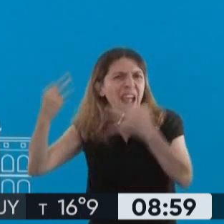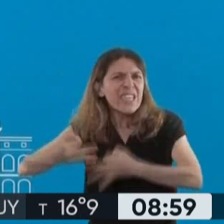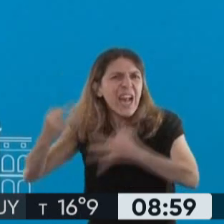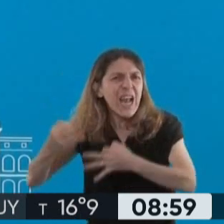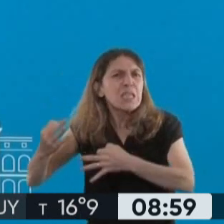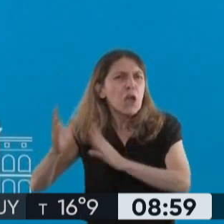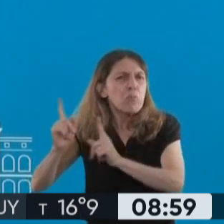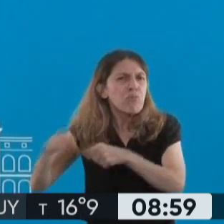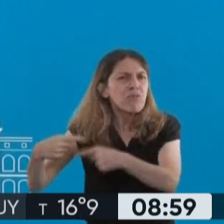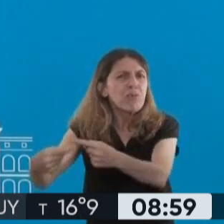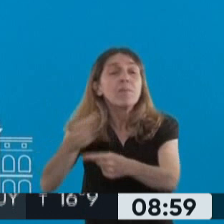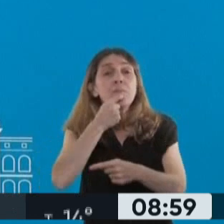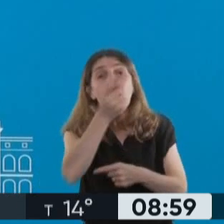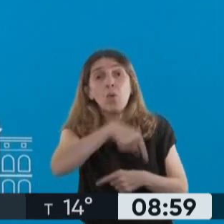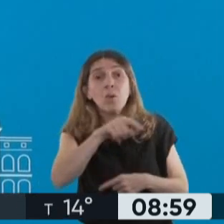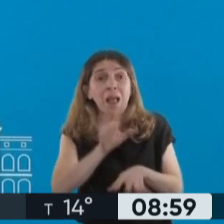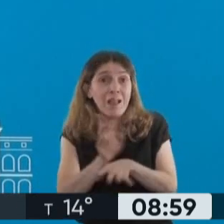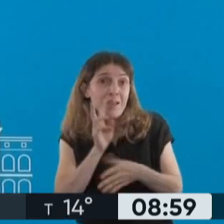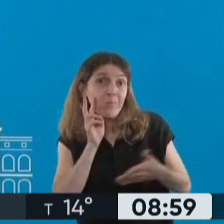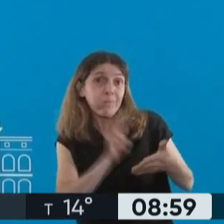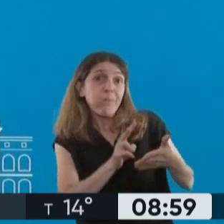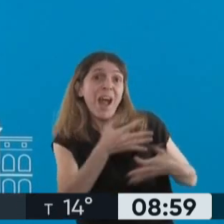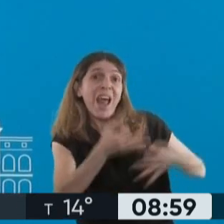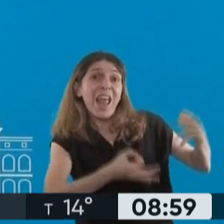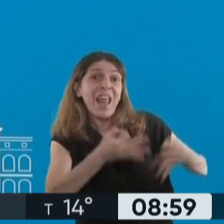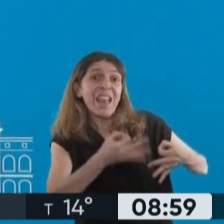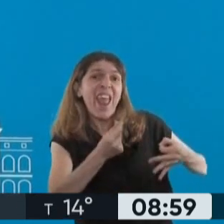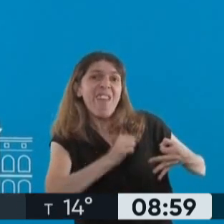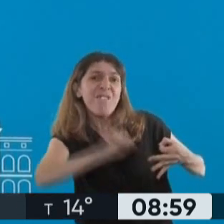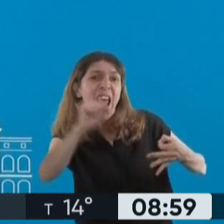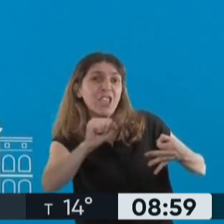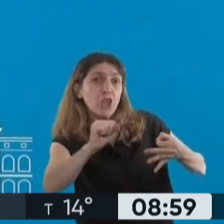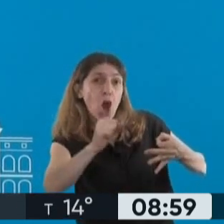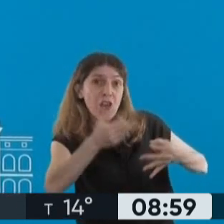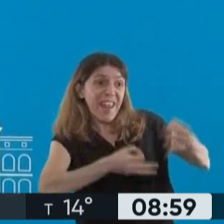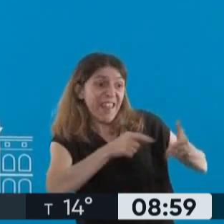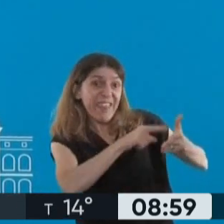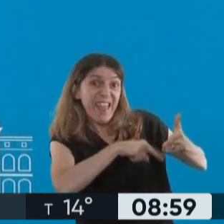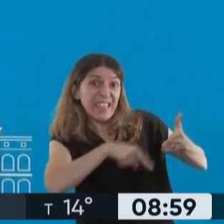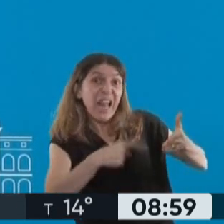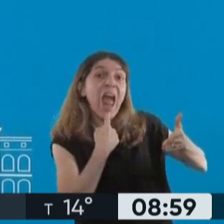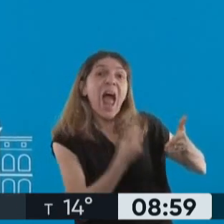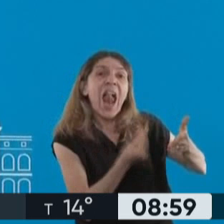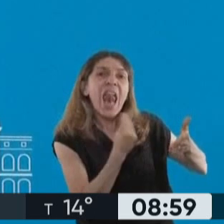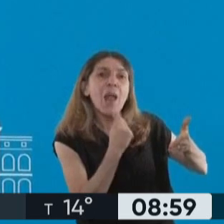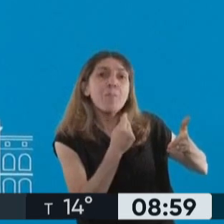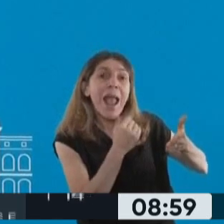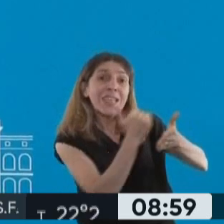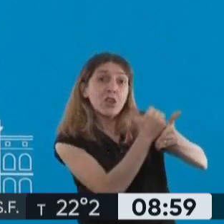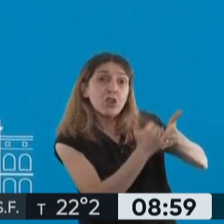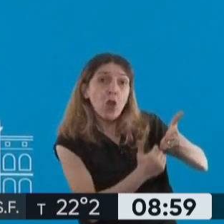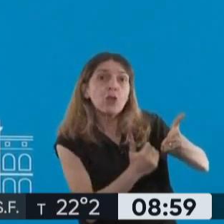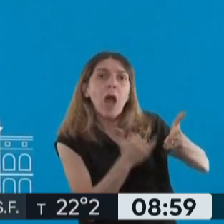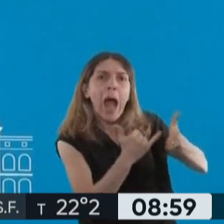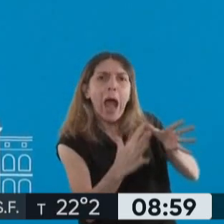llevando adelante. Y si ustedes miran el índice de inflación y lo desagregamos, vemos que aquellos alimentos que están en precios cuidados